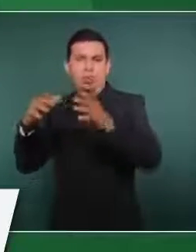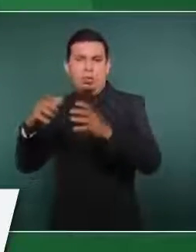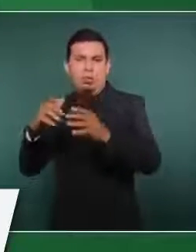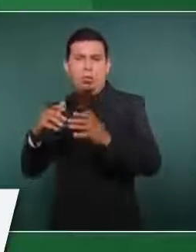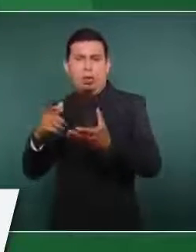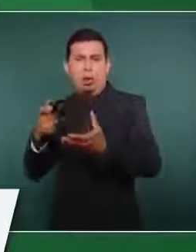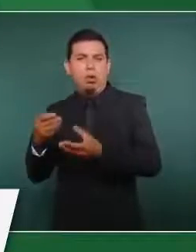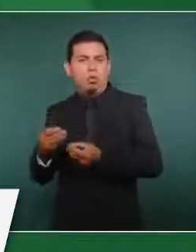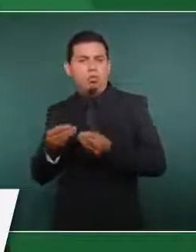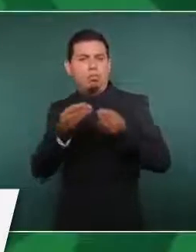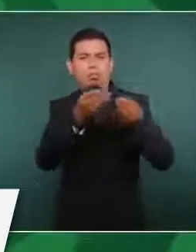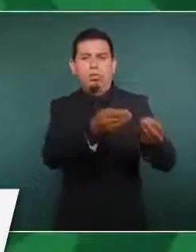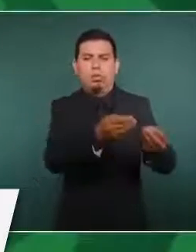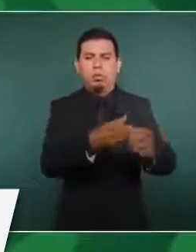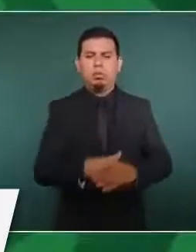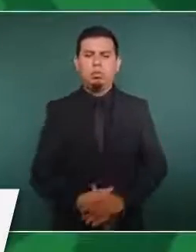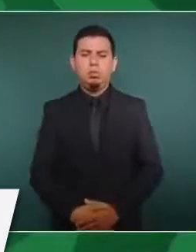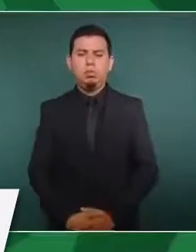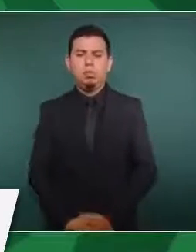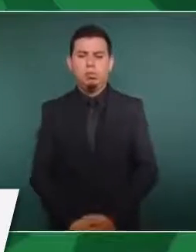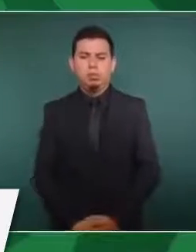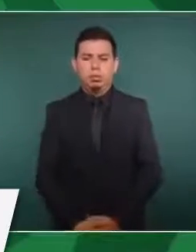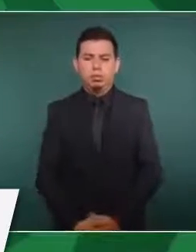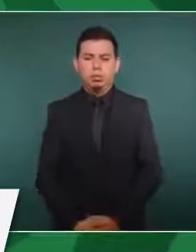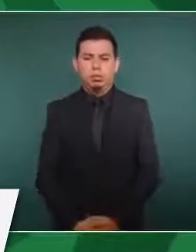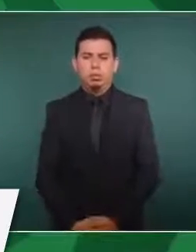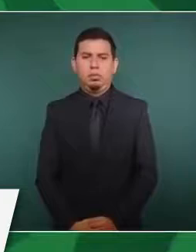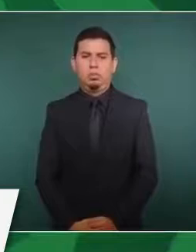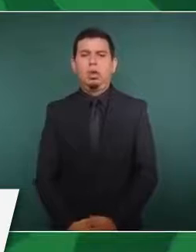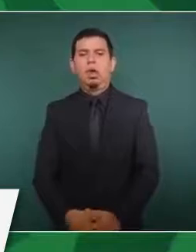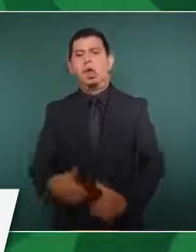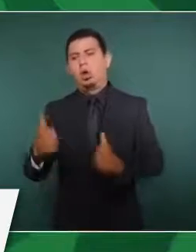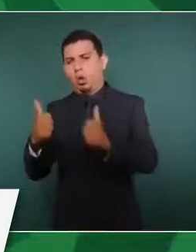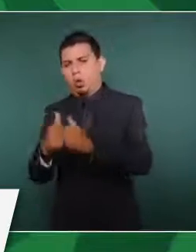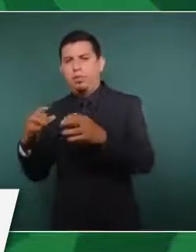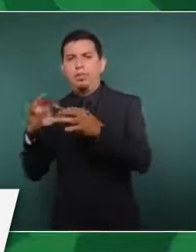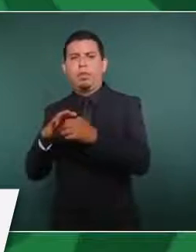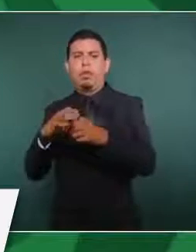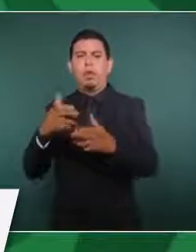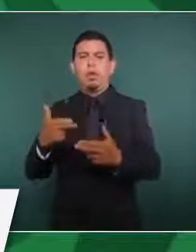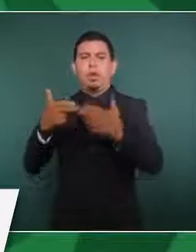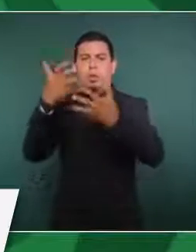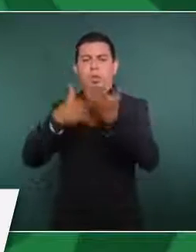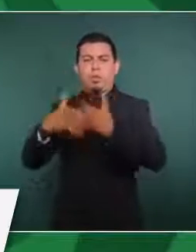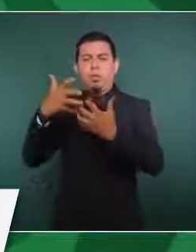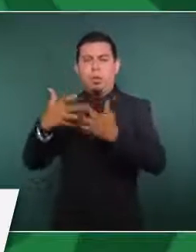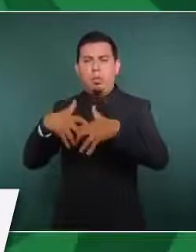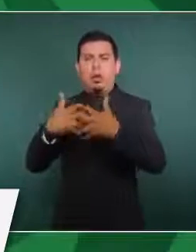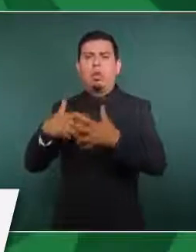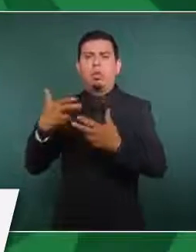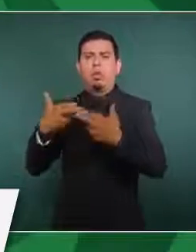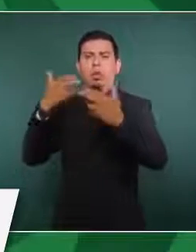el Banco de Comercio Exterior. Es decir,